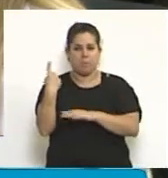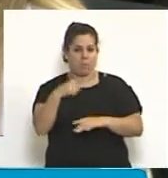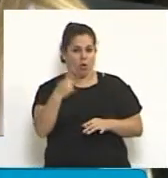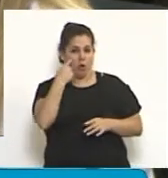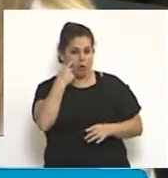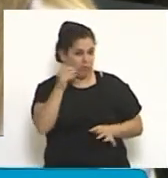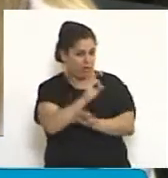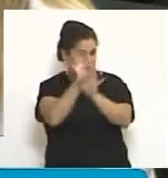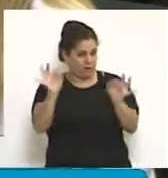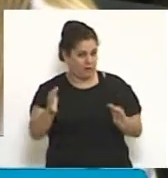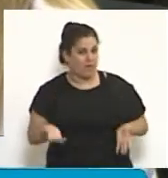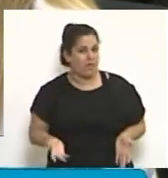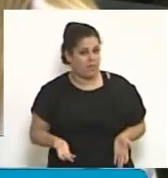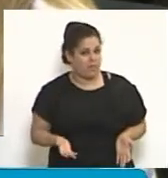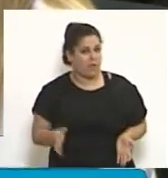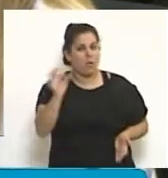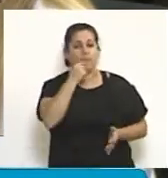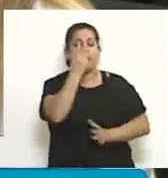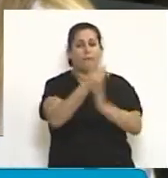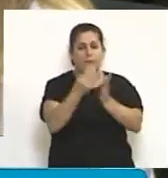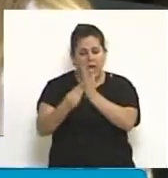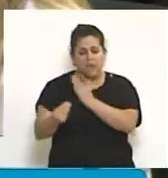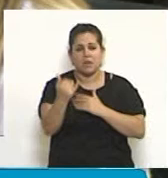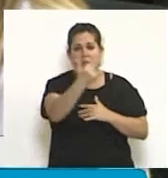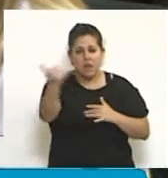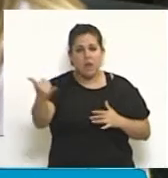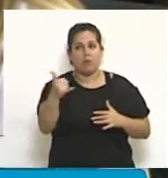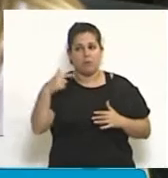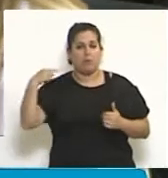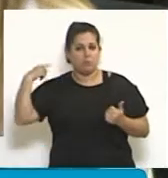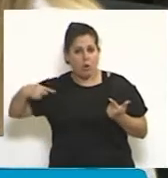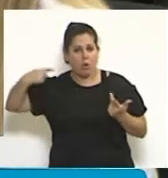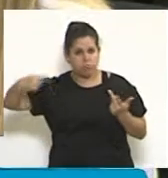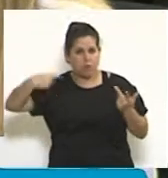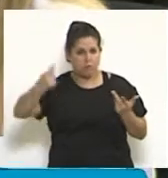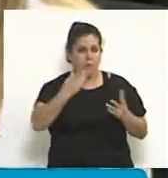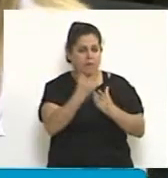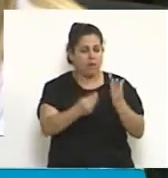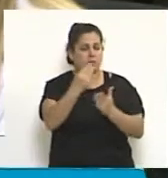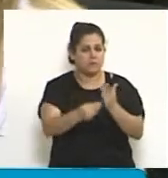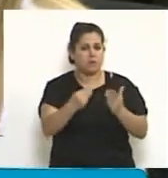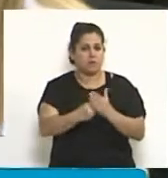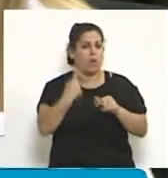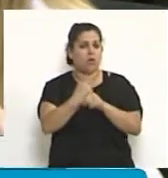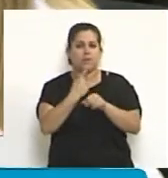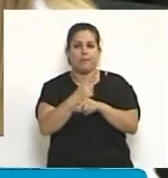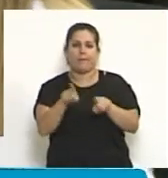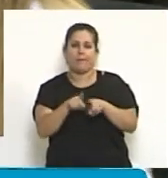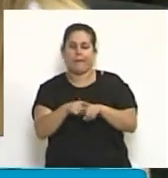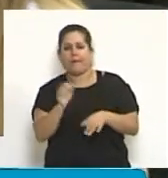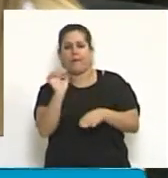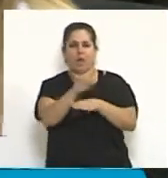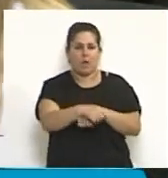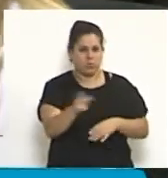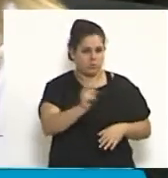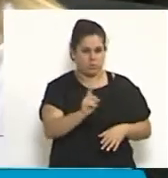control, reproducción de todas las fallas institucionales que se venían marcando. No se puede hacer la vista gorda frente